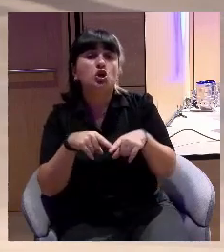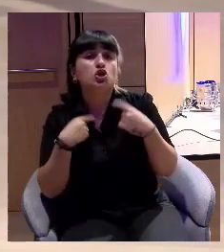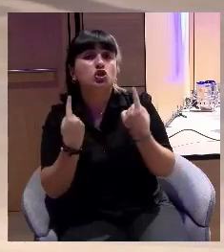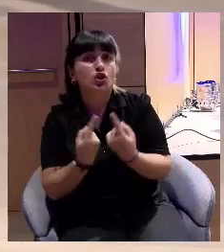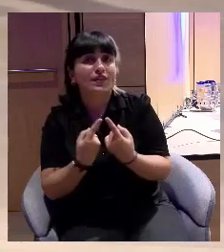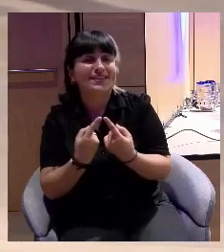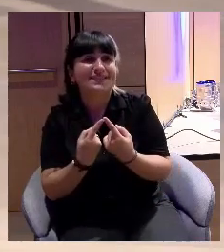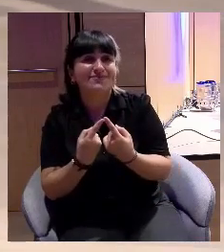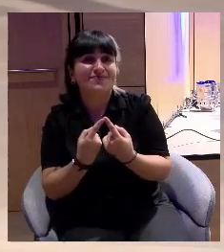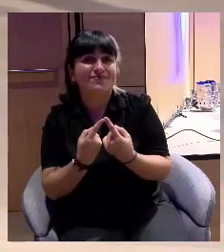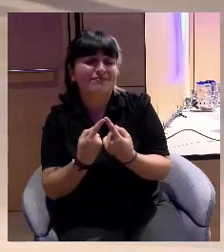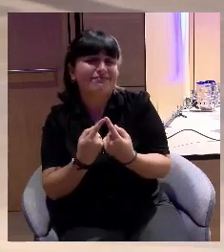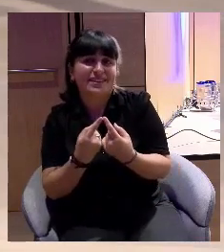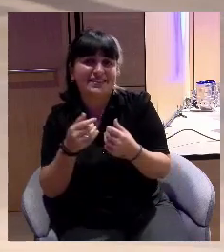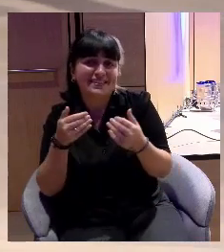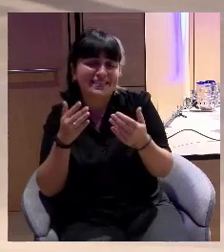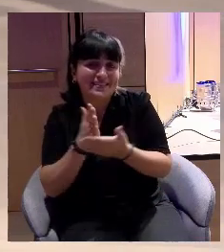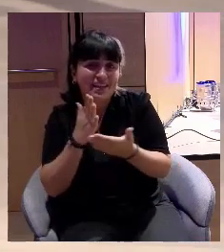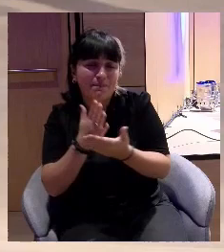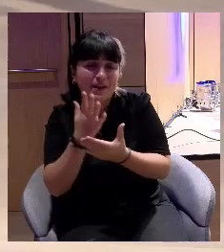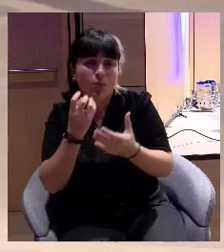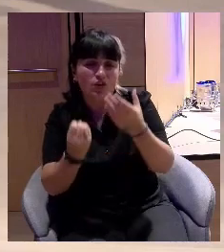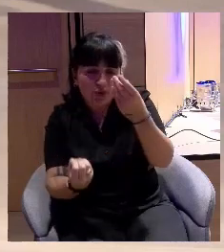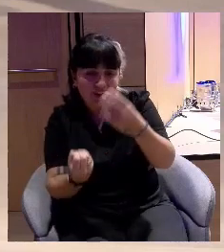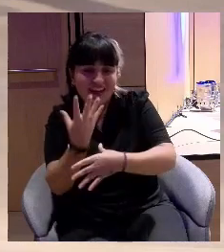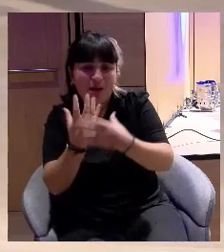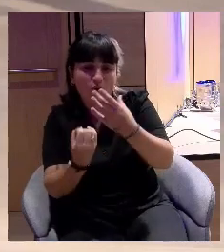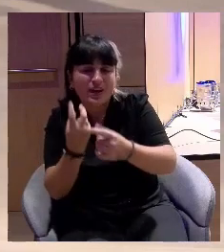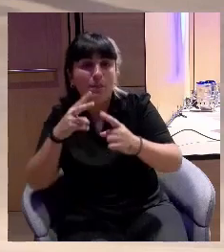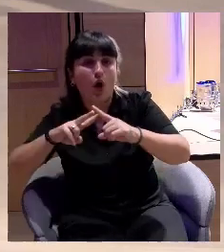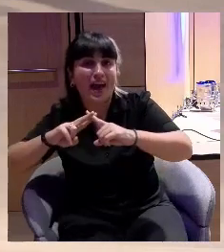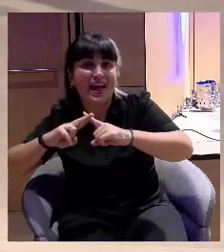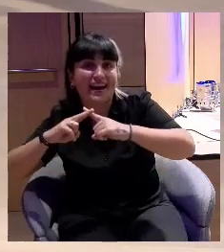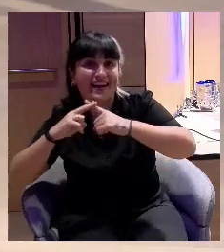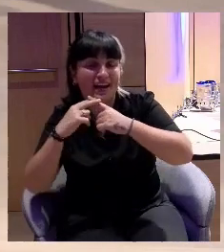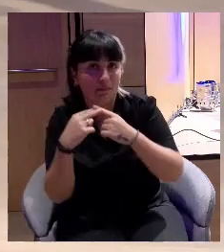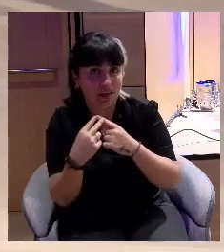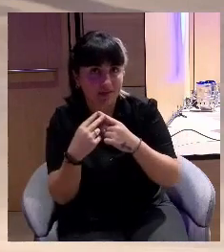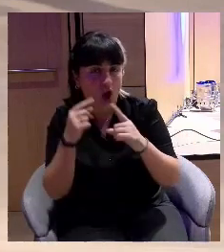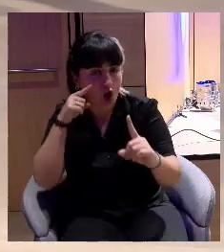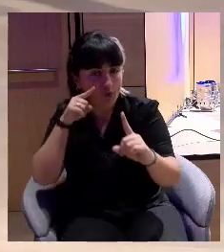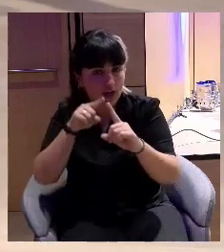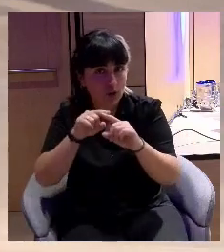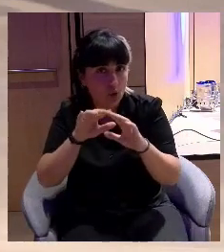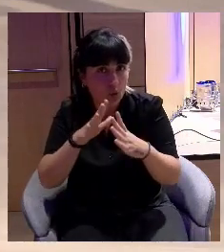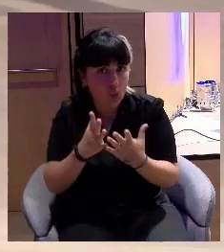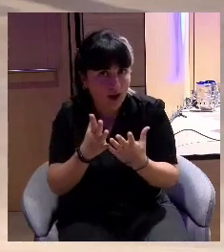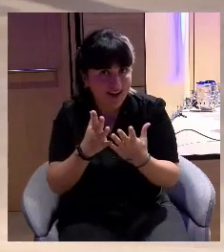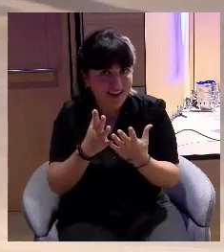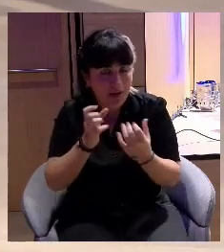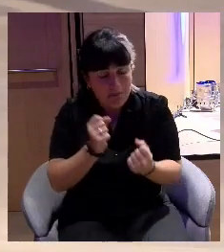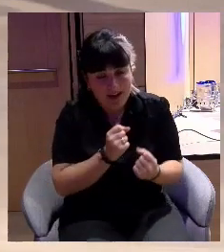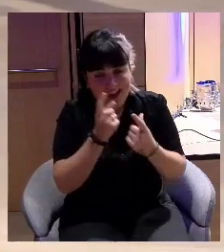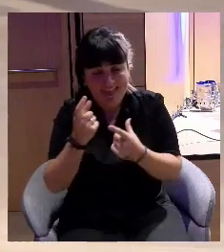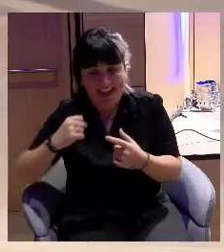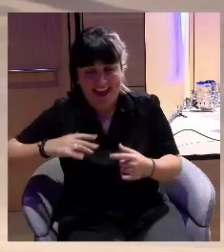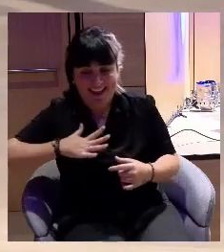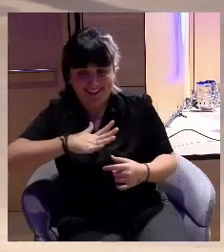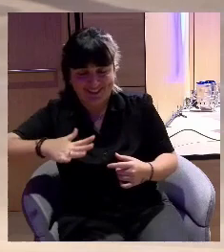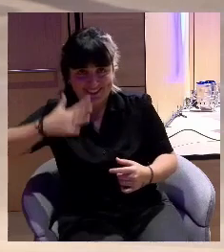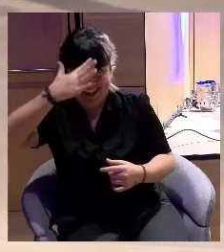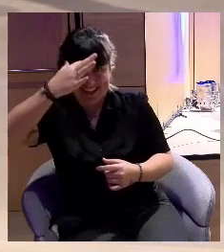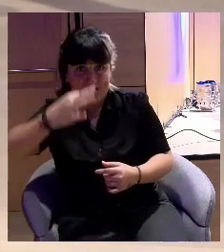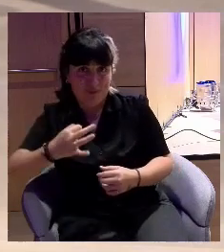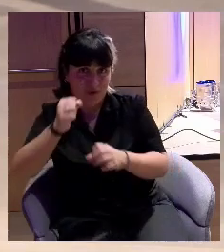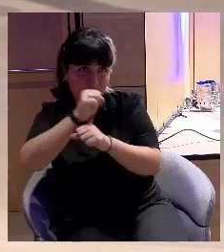cosa, cualquiera de las herramientas, aunque no sean electorales, y hacemos nuestras herramientas y esperamos que los ciudadanos vengan, como voy a hacer una referencia muy de